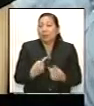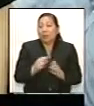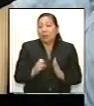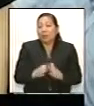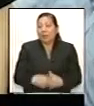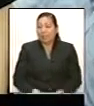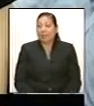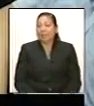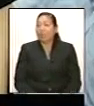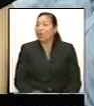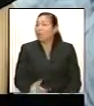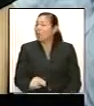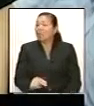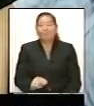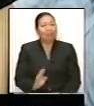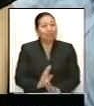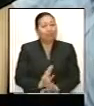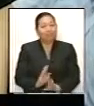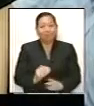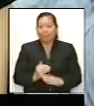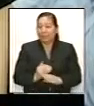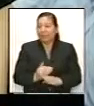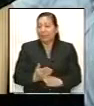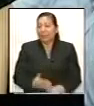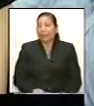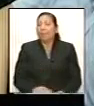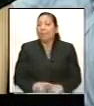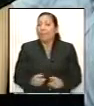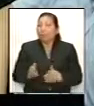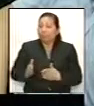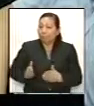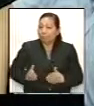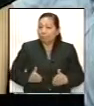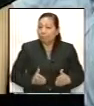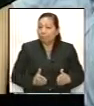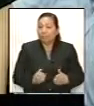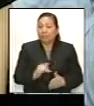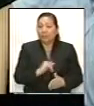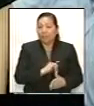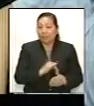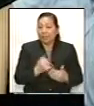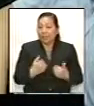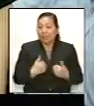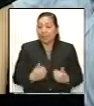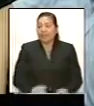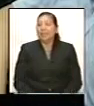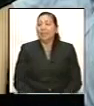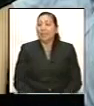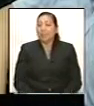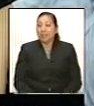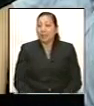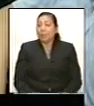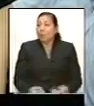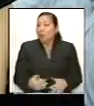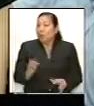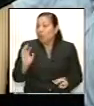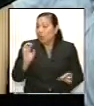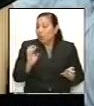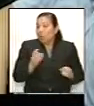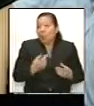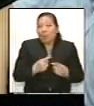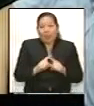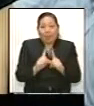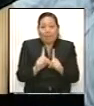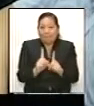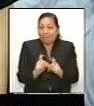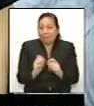ejemplo. No es que lo desamparemos al usuario, lo canalizamos con la institución que corresponde. Entonces, cualquier duda, cualquier